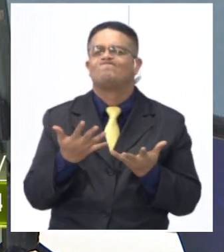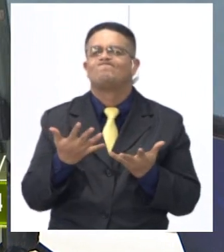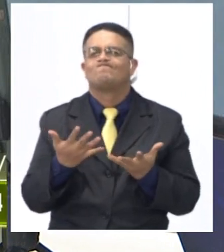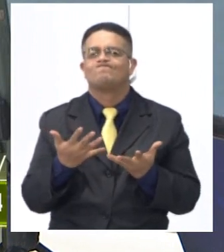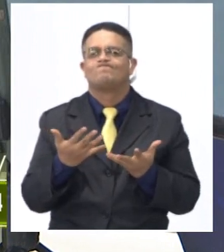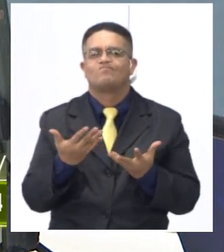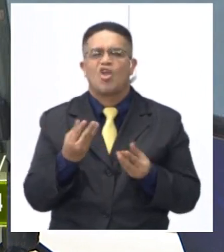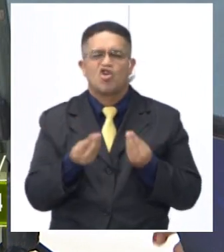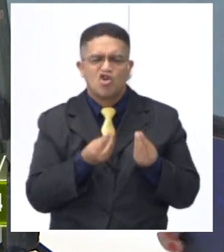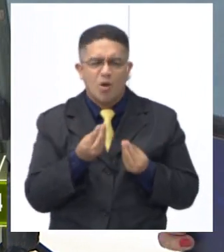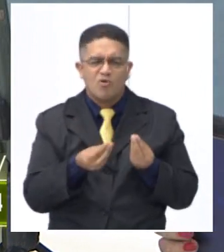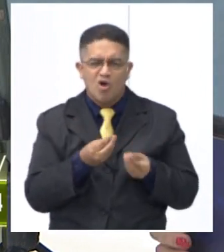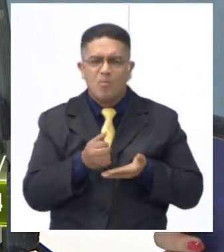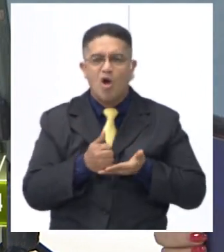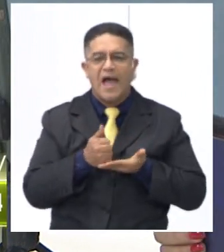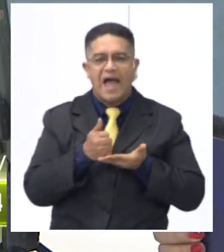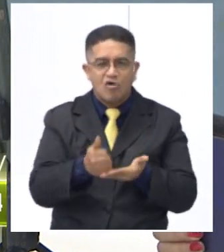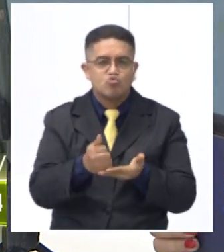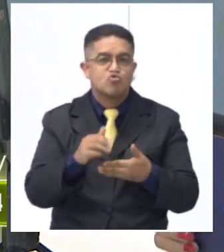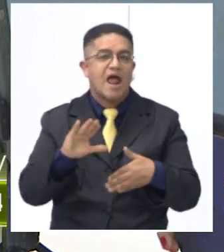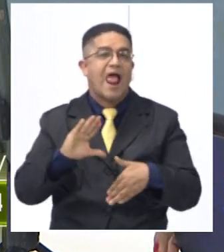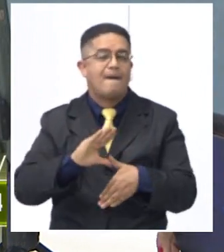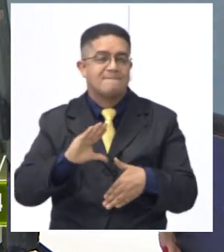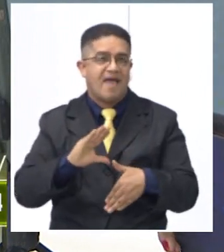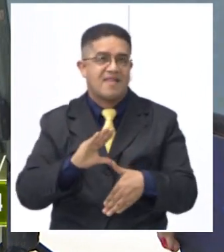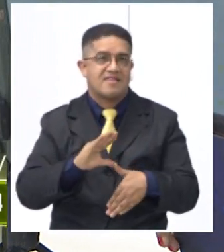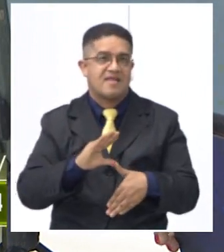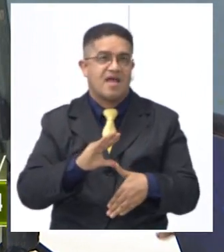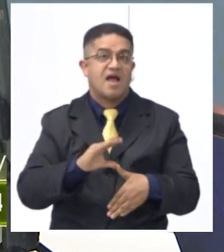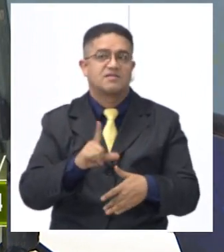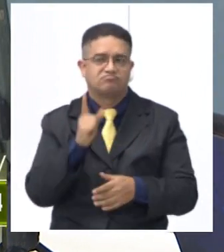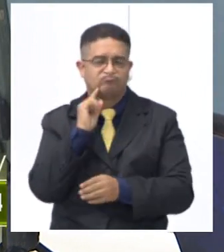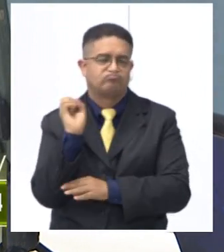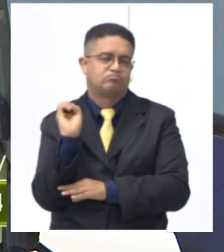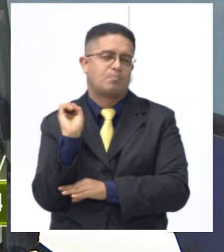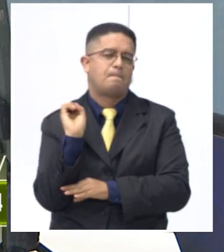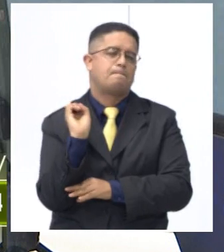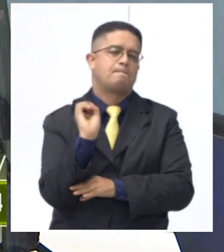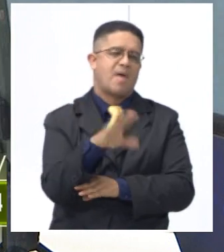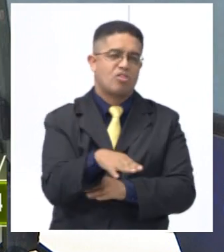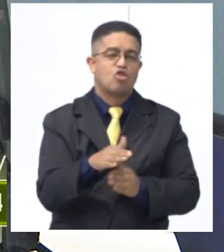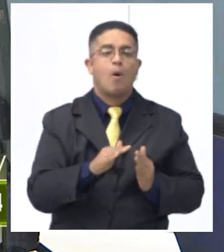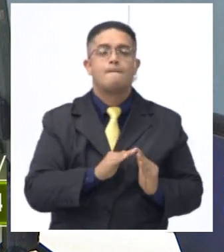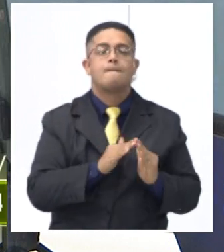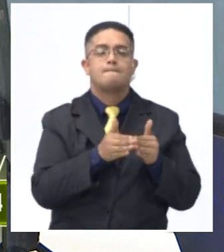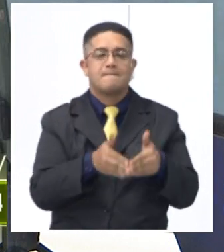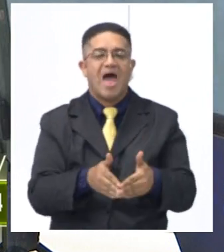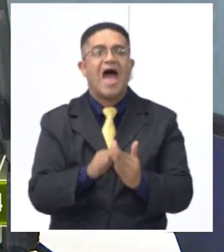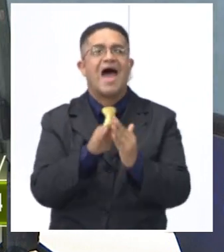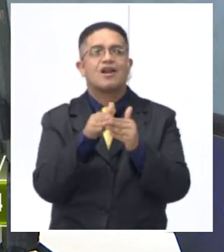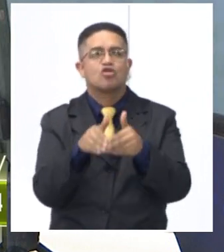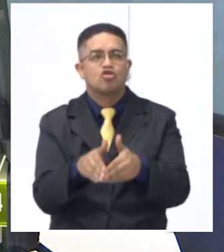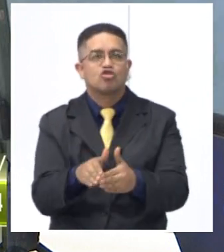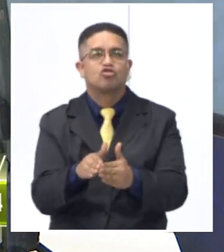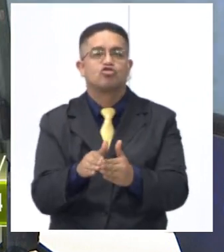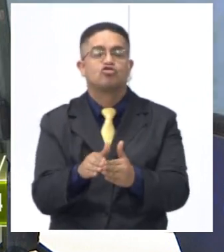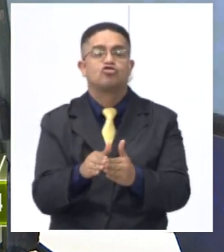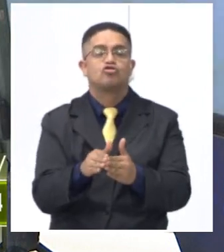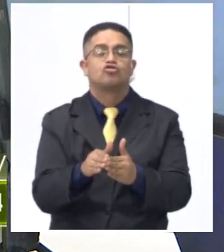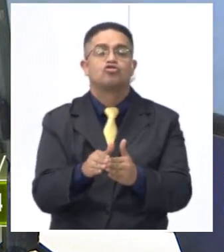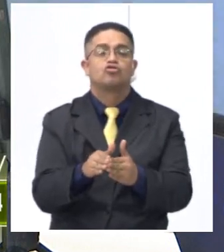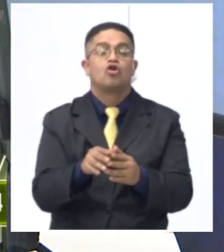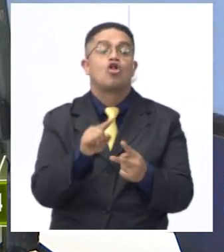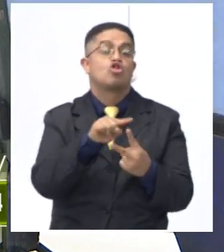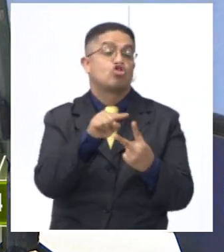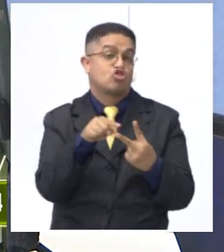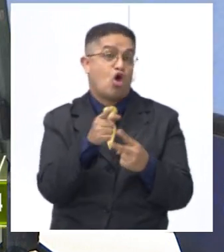ayudar a los América, pues a sus súbditos, le envió esta embarcación con dos médicos, con